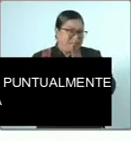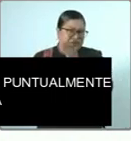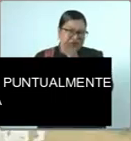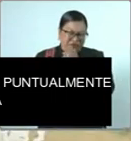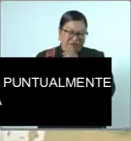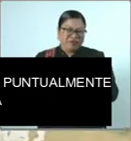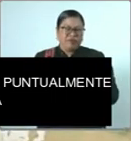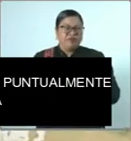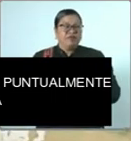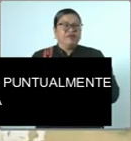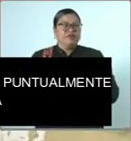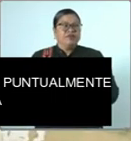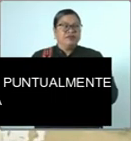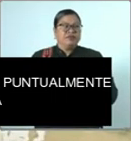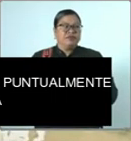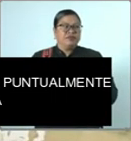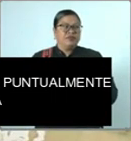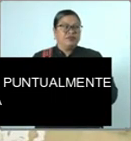que sigue.